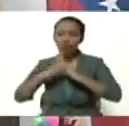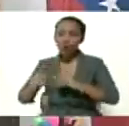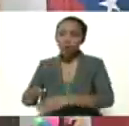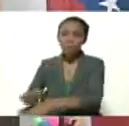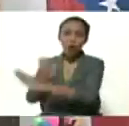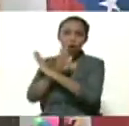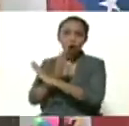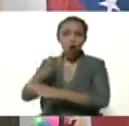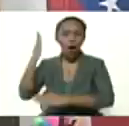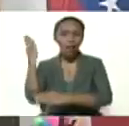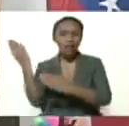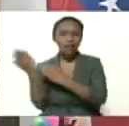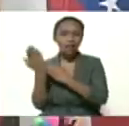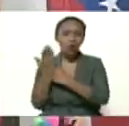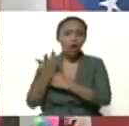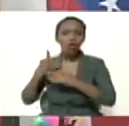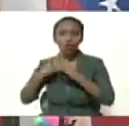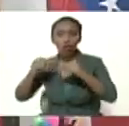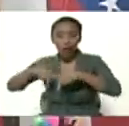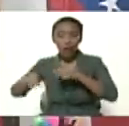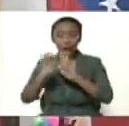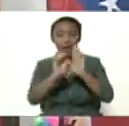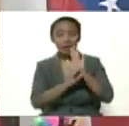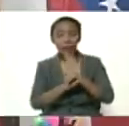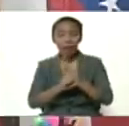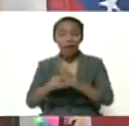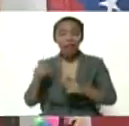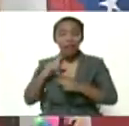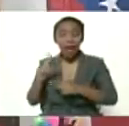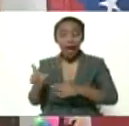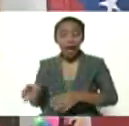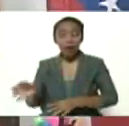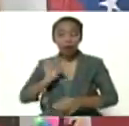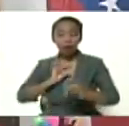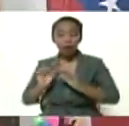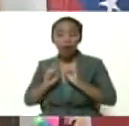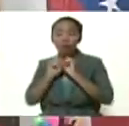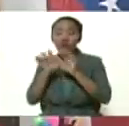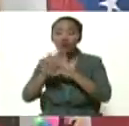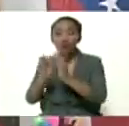las sanciones, por lo menos en toda esta etapa de la pandemia.